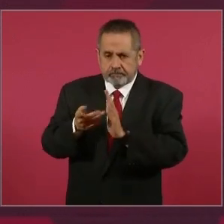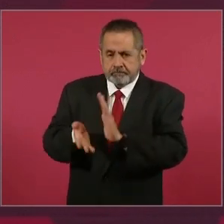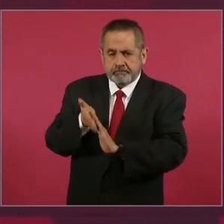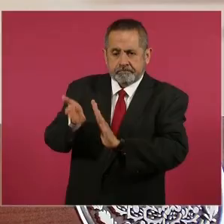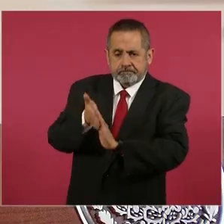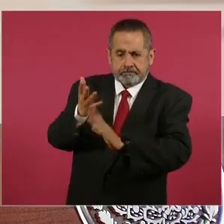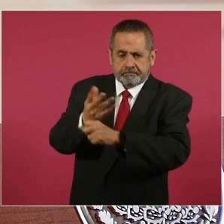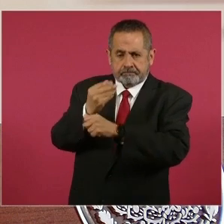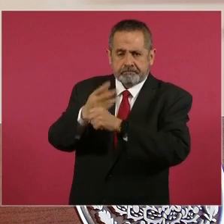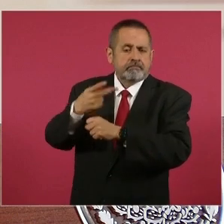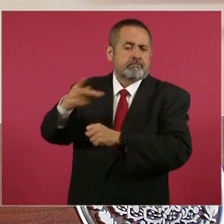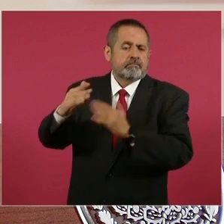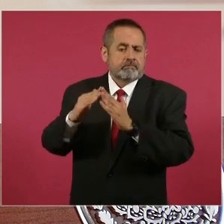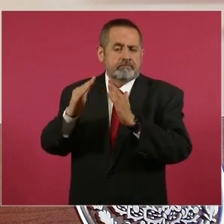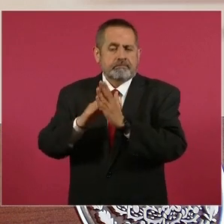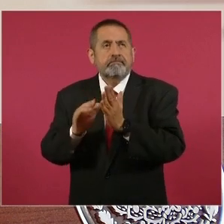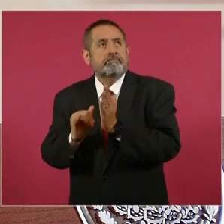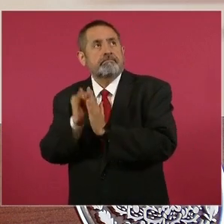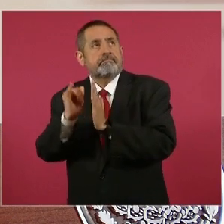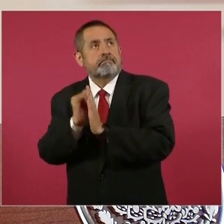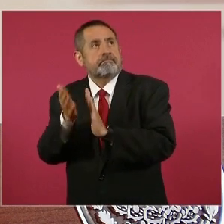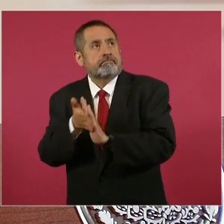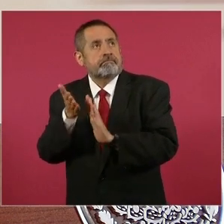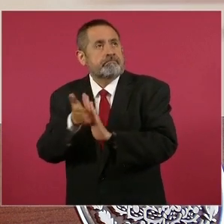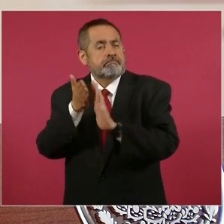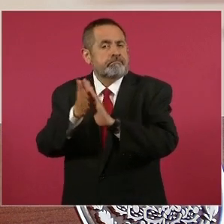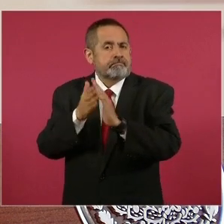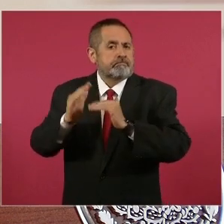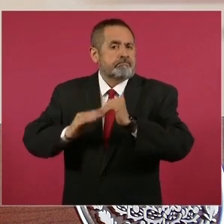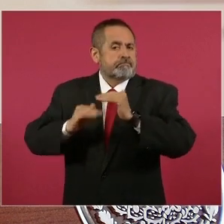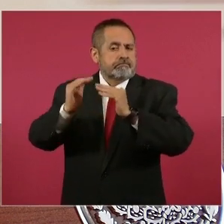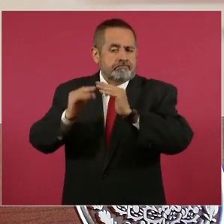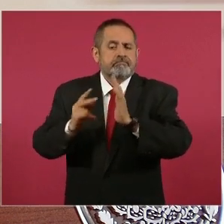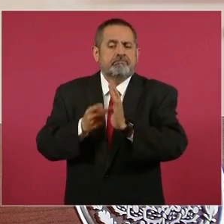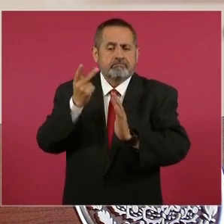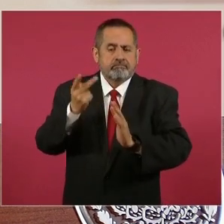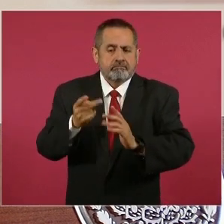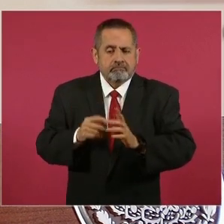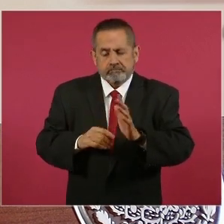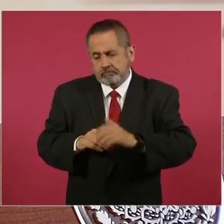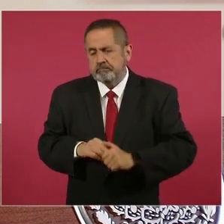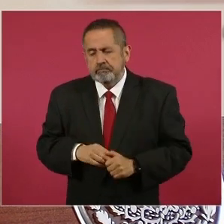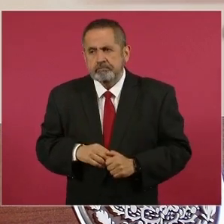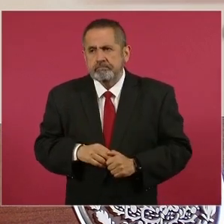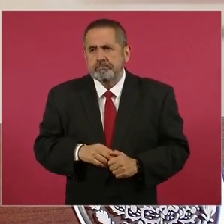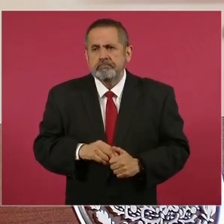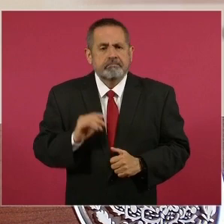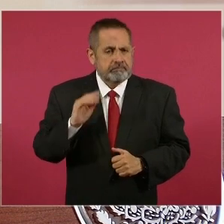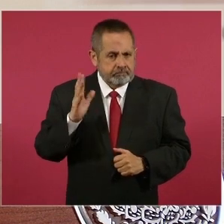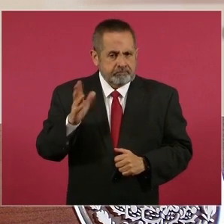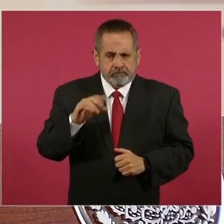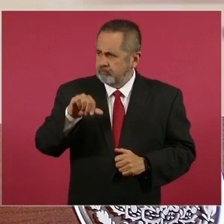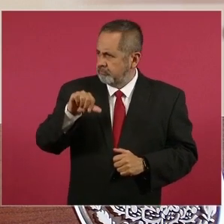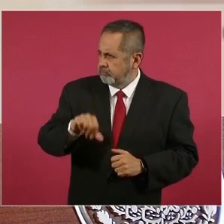sus viviendas y ya terminamos